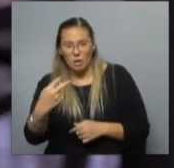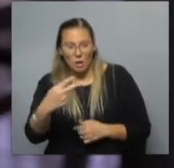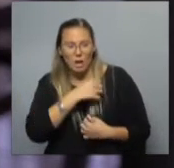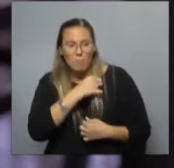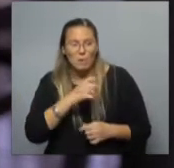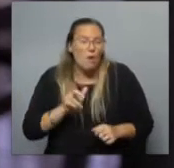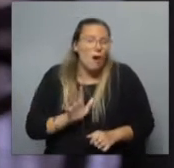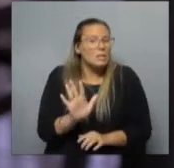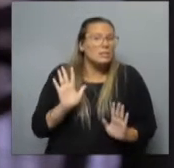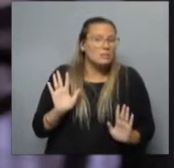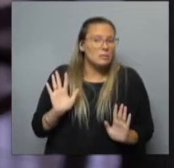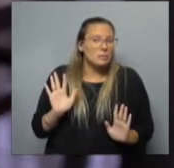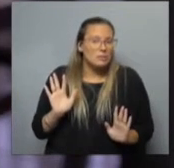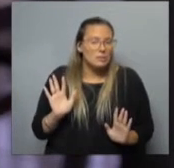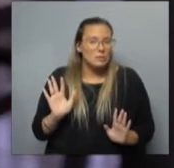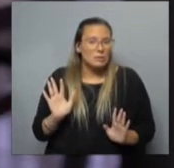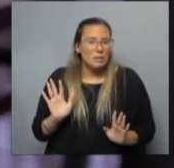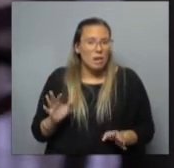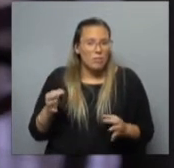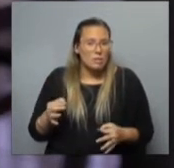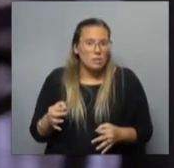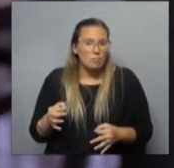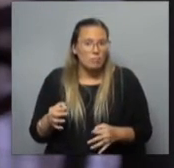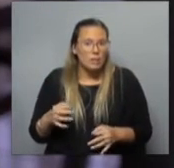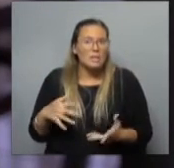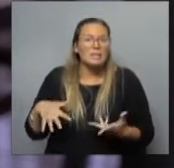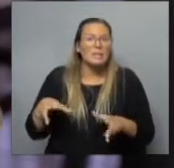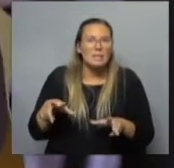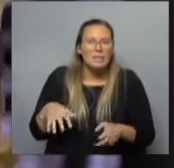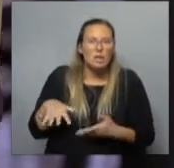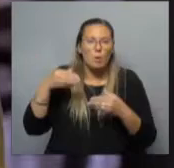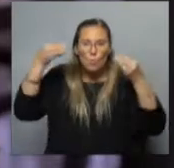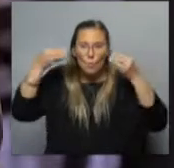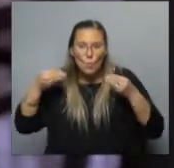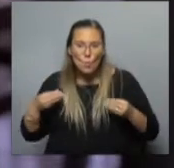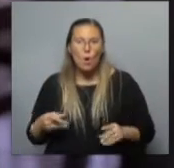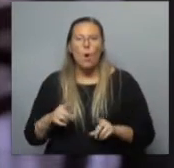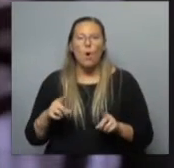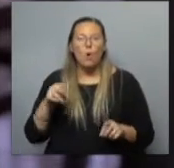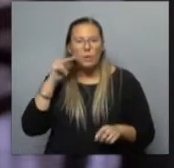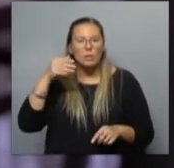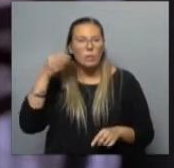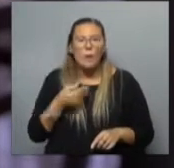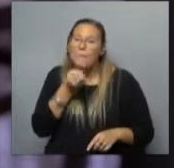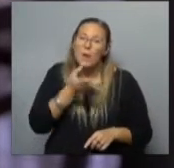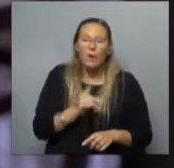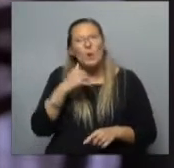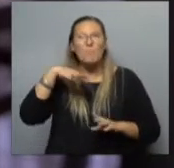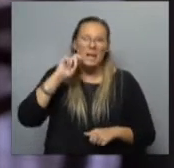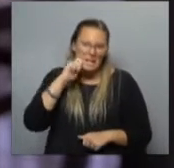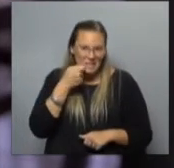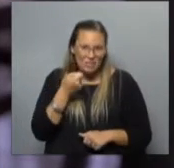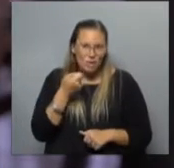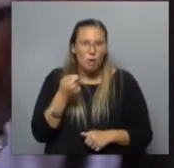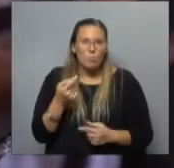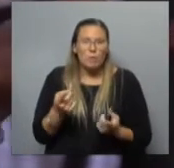nuestro pelo. Y en realidad hemos tenido toda esta cuestión de alisarlo o que si se ve para abajo es mejor o es más lindo